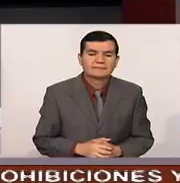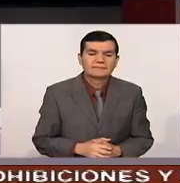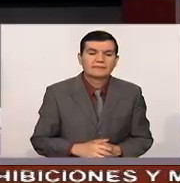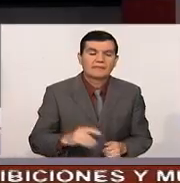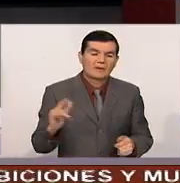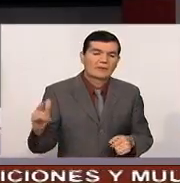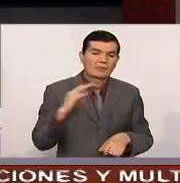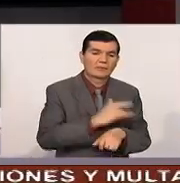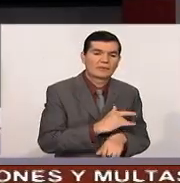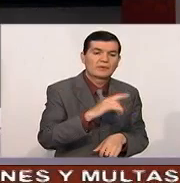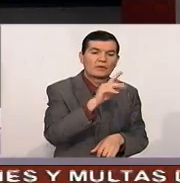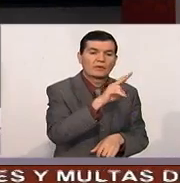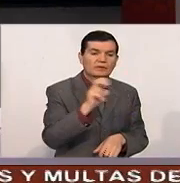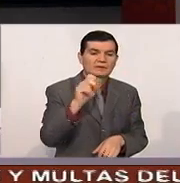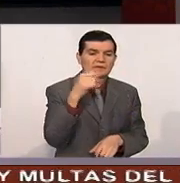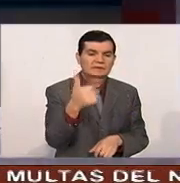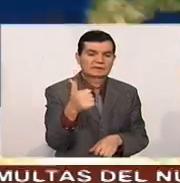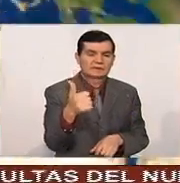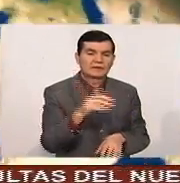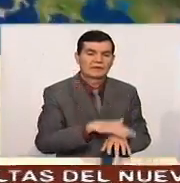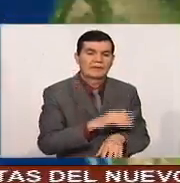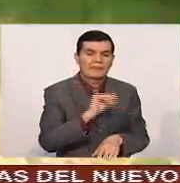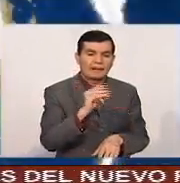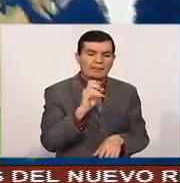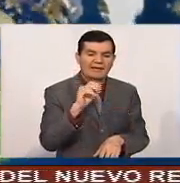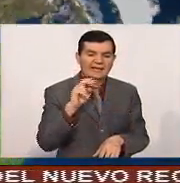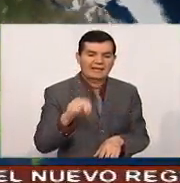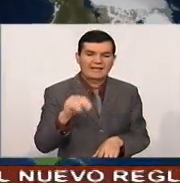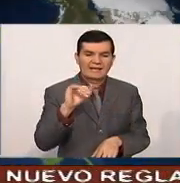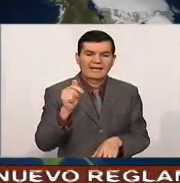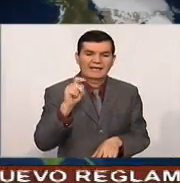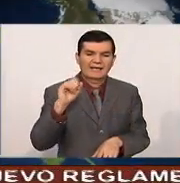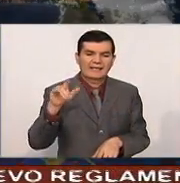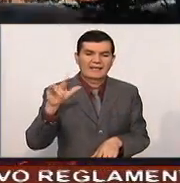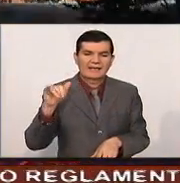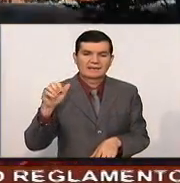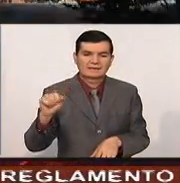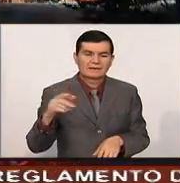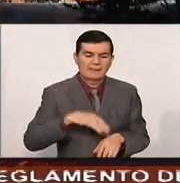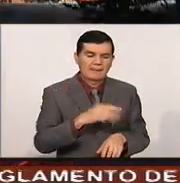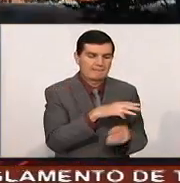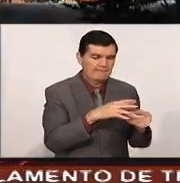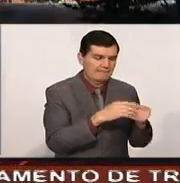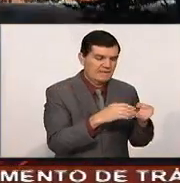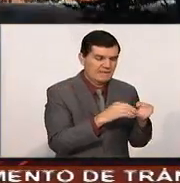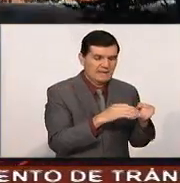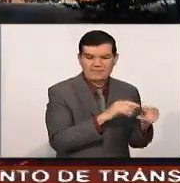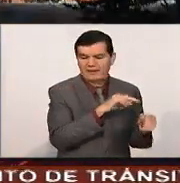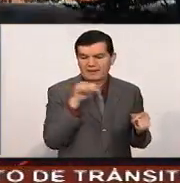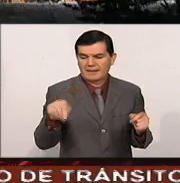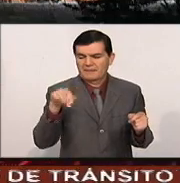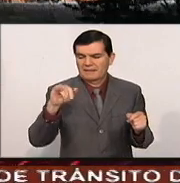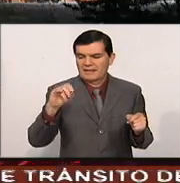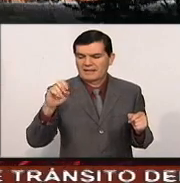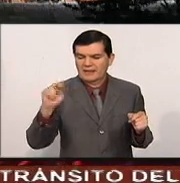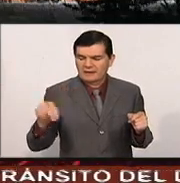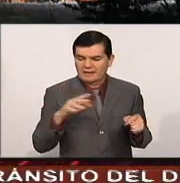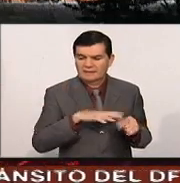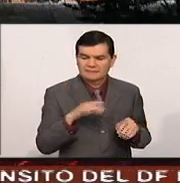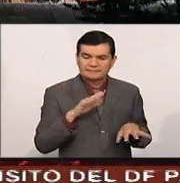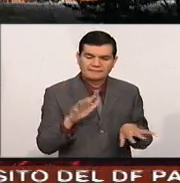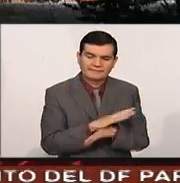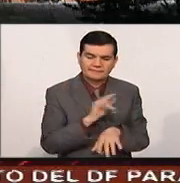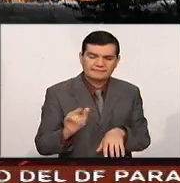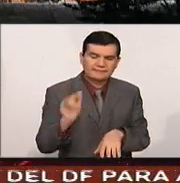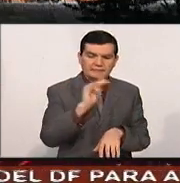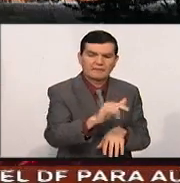El vuelo 206 de la compañía American Airlines, que cubría la ruta Miami-Milán, tuvo que ser desviado hacia el aeropuerto